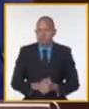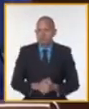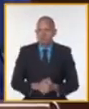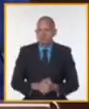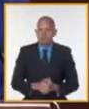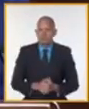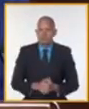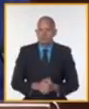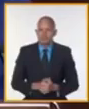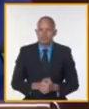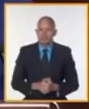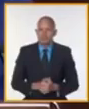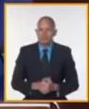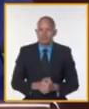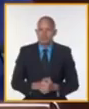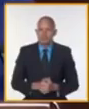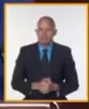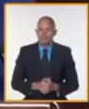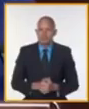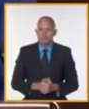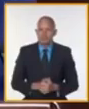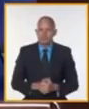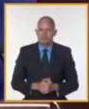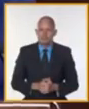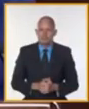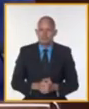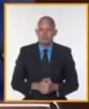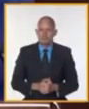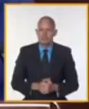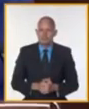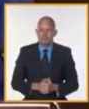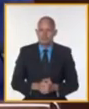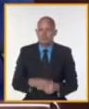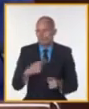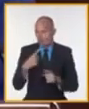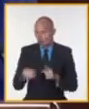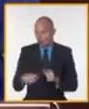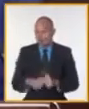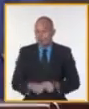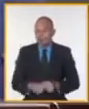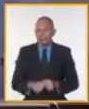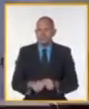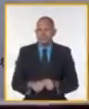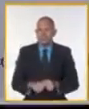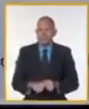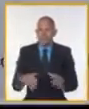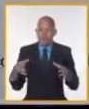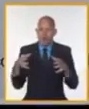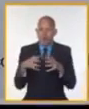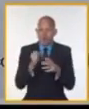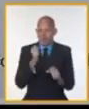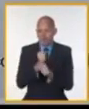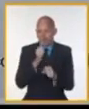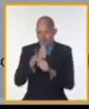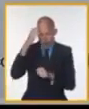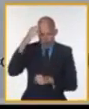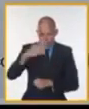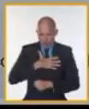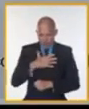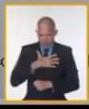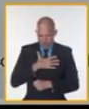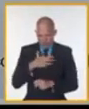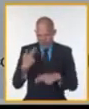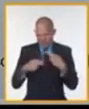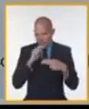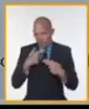Se elaboró el plan de acciones por el Grupo de Trabajo Económico del Gobierno con la participación de